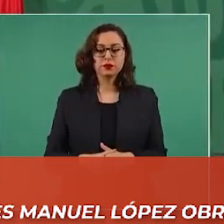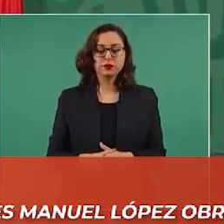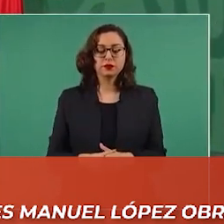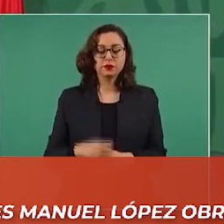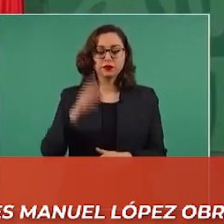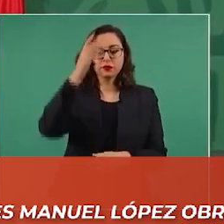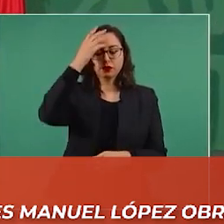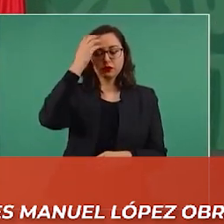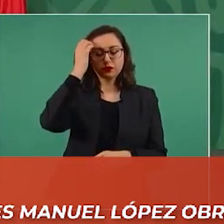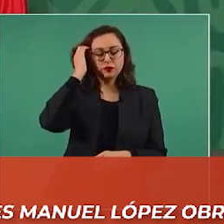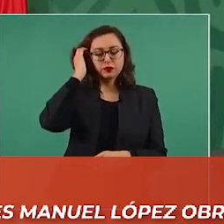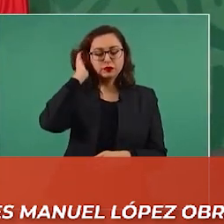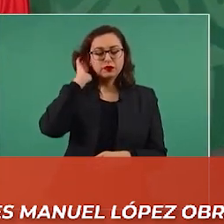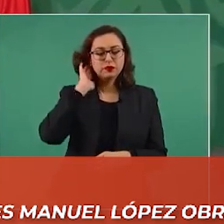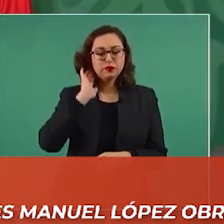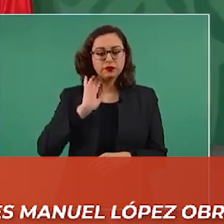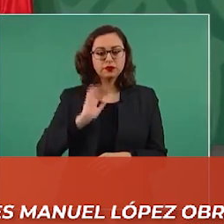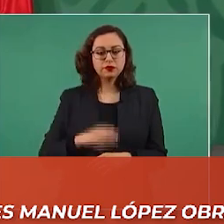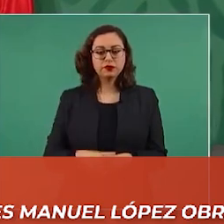Se tienen resultados.